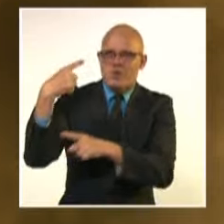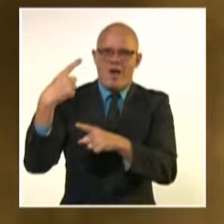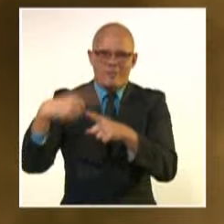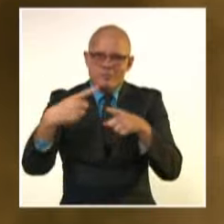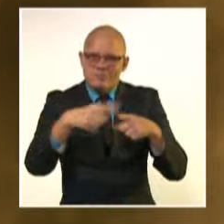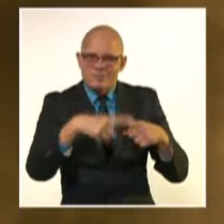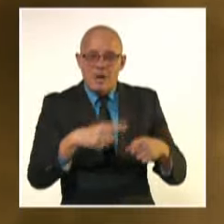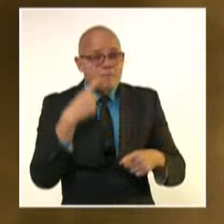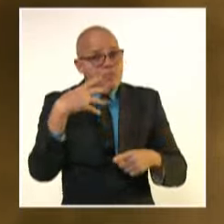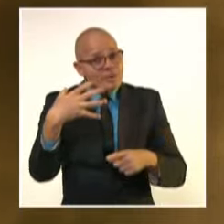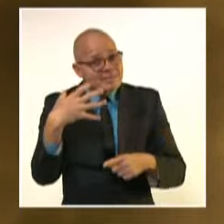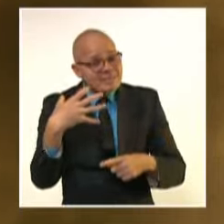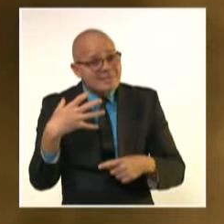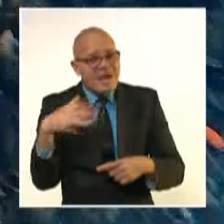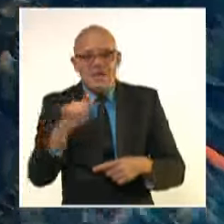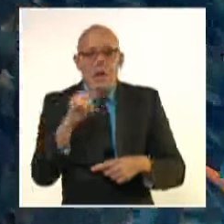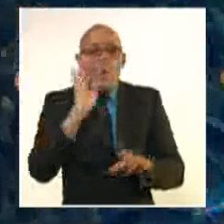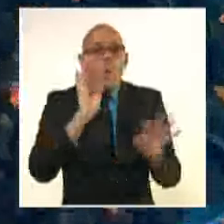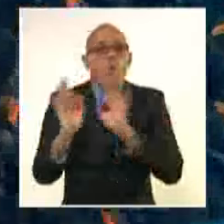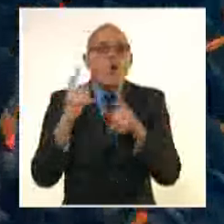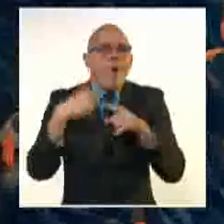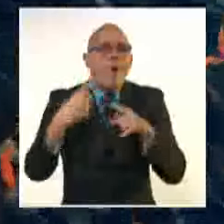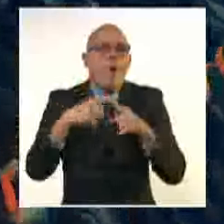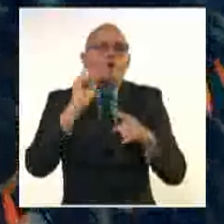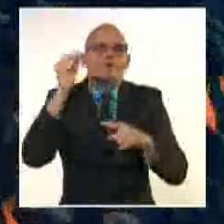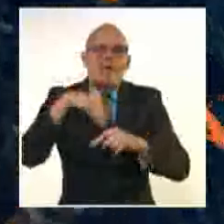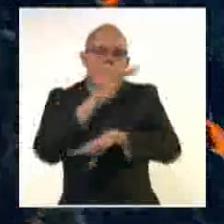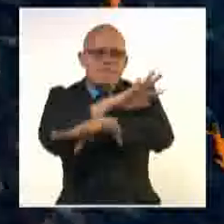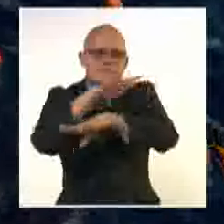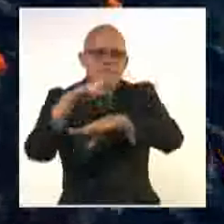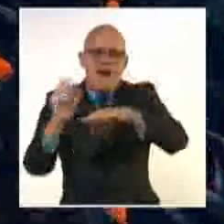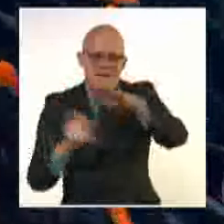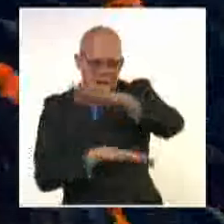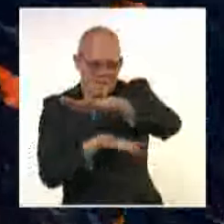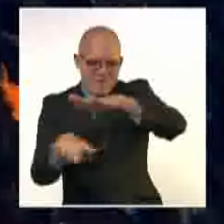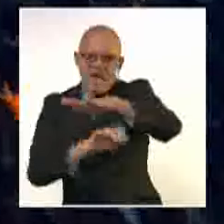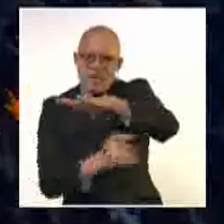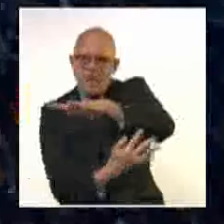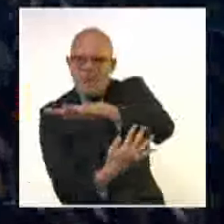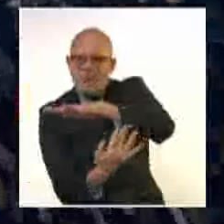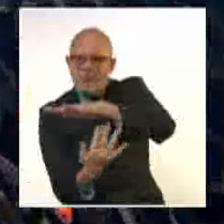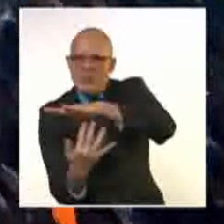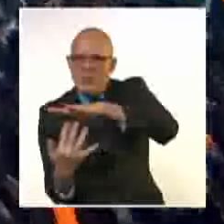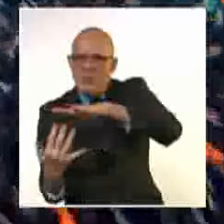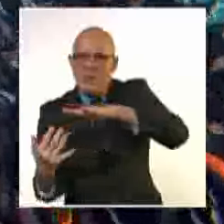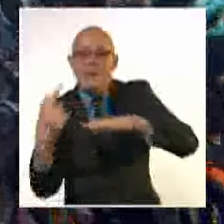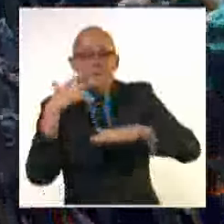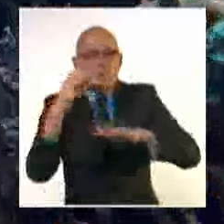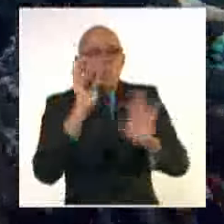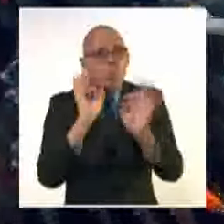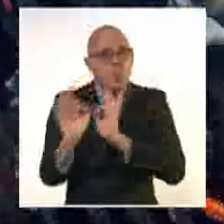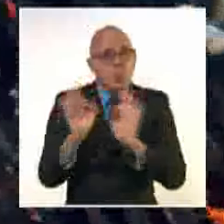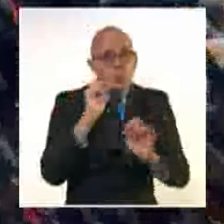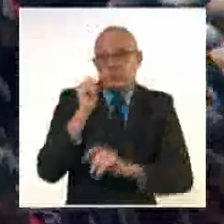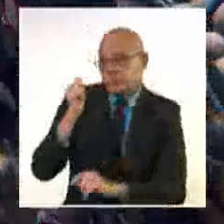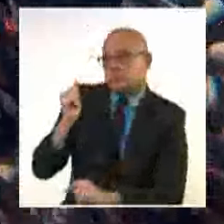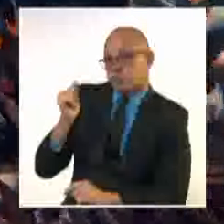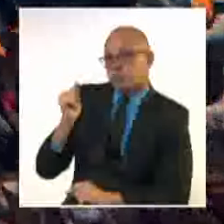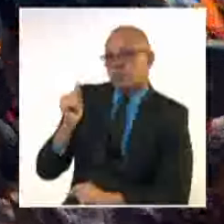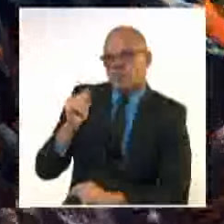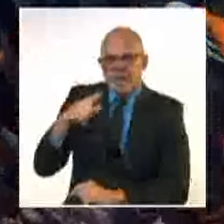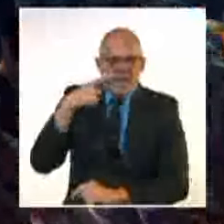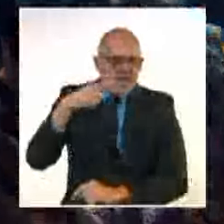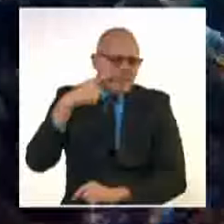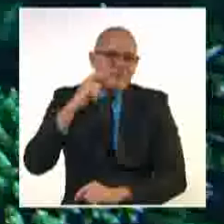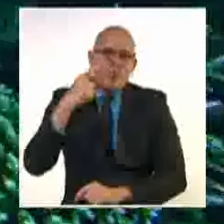más vulnerables del planeta, los arrecifes de coral. Además de funcionar como un termómetro que indica el estado de salud de